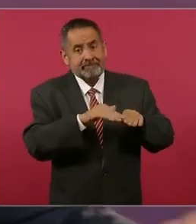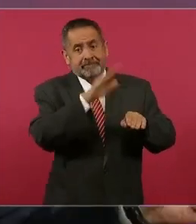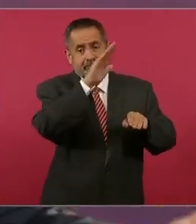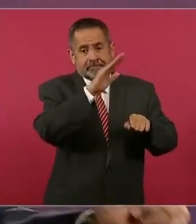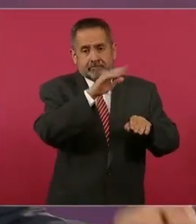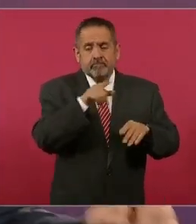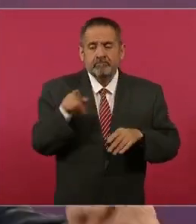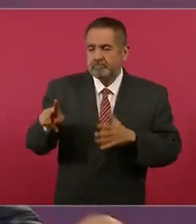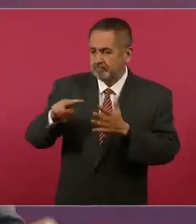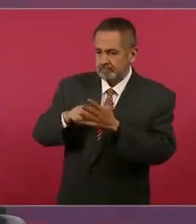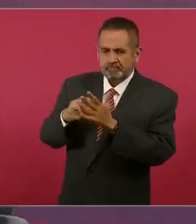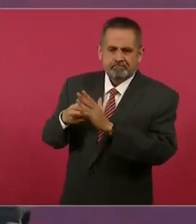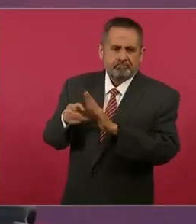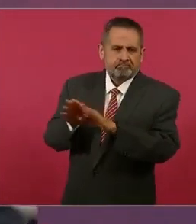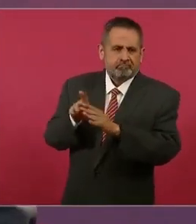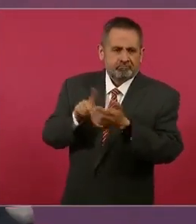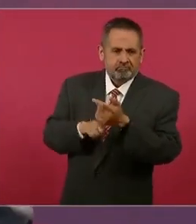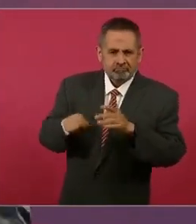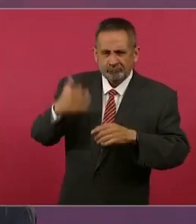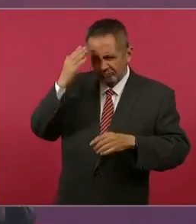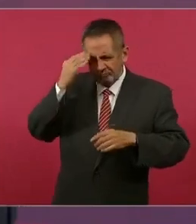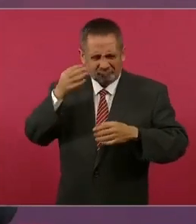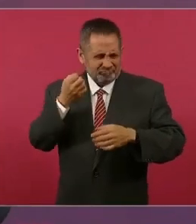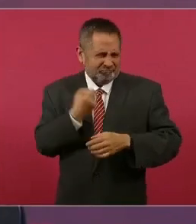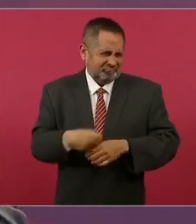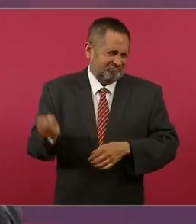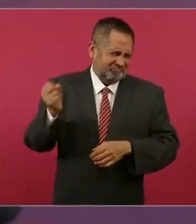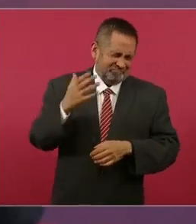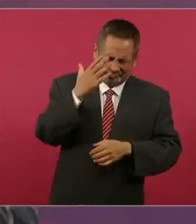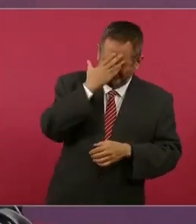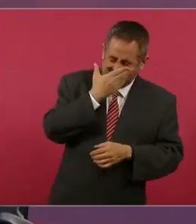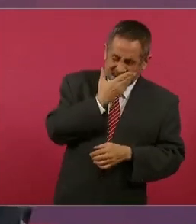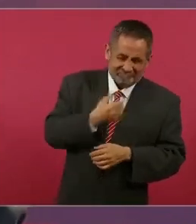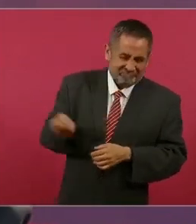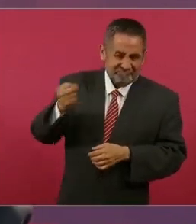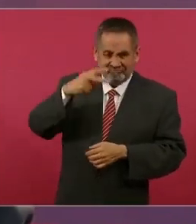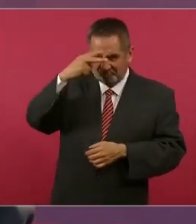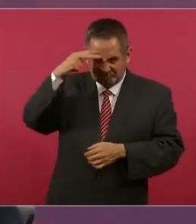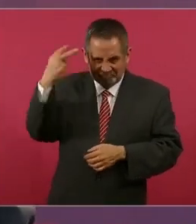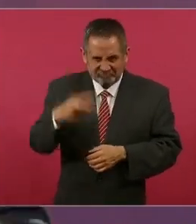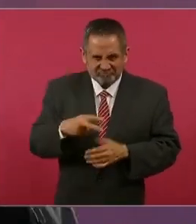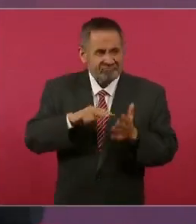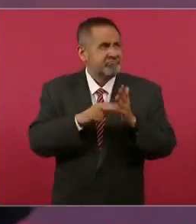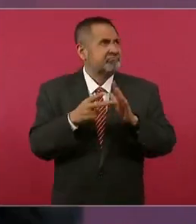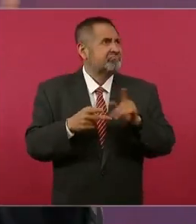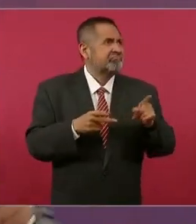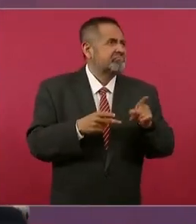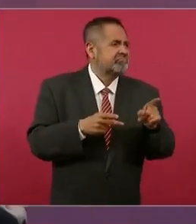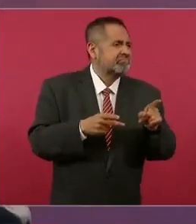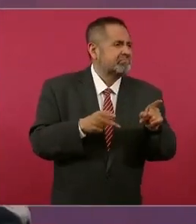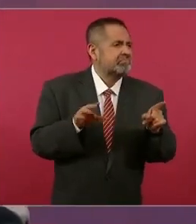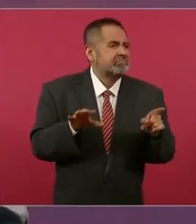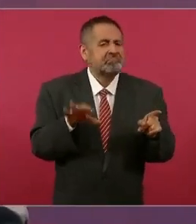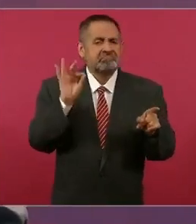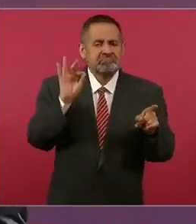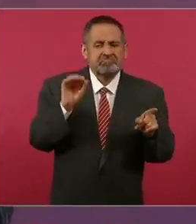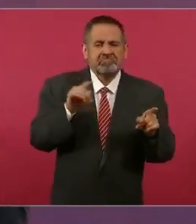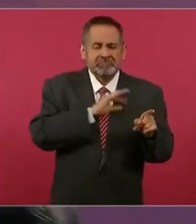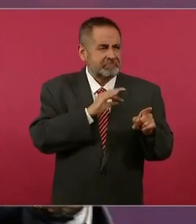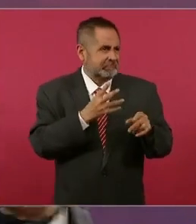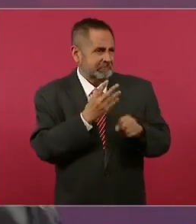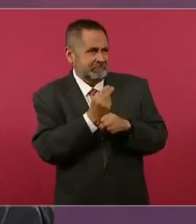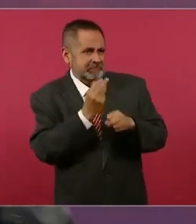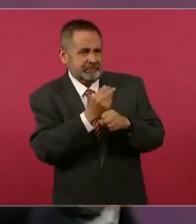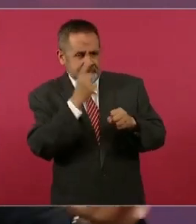Los ingenieros hidráulicos, que son muy buenos, mexicanos, encontraron una opción